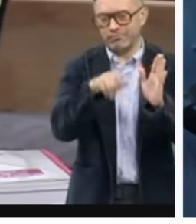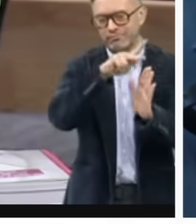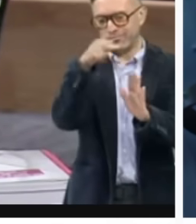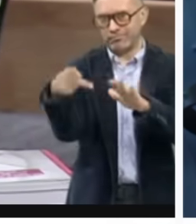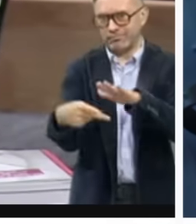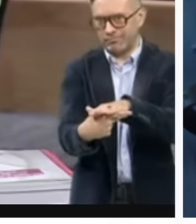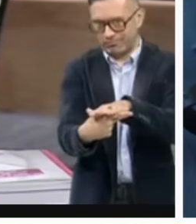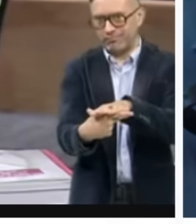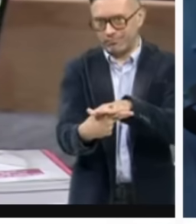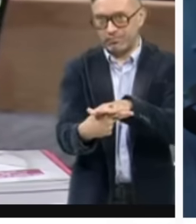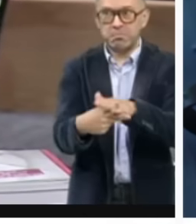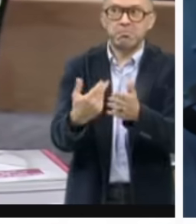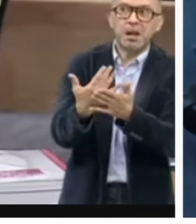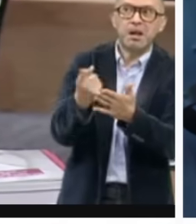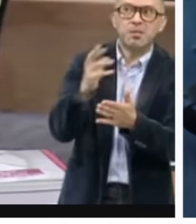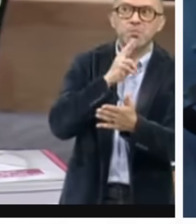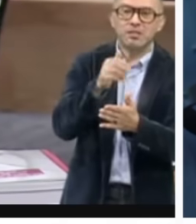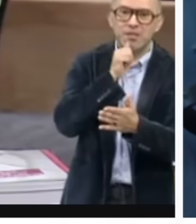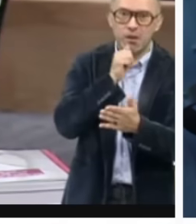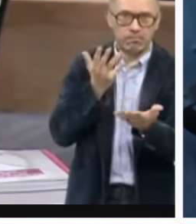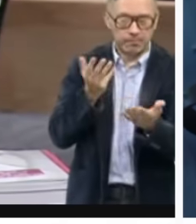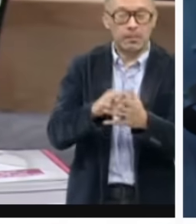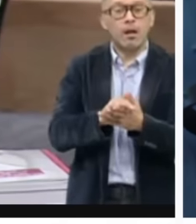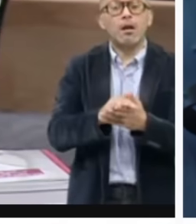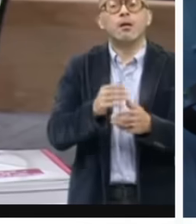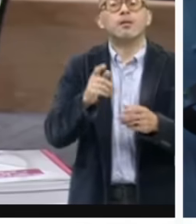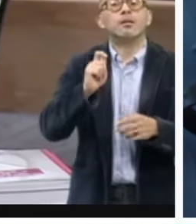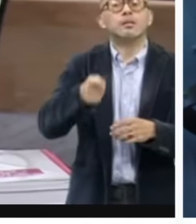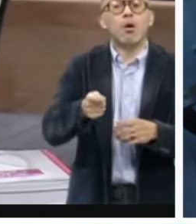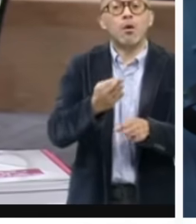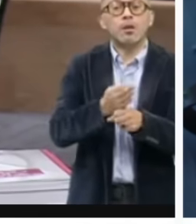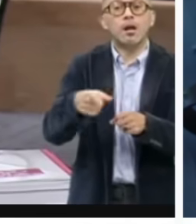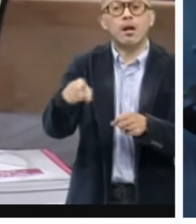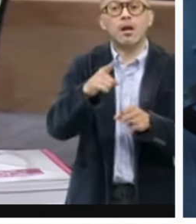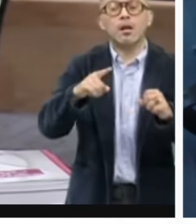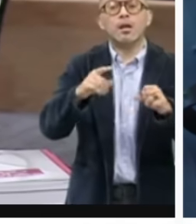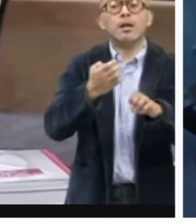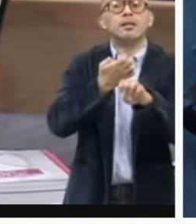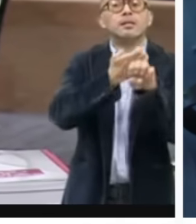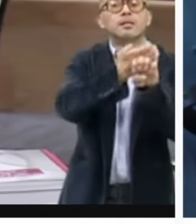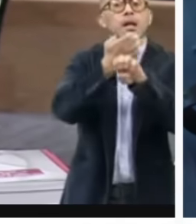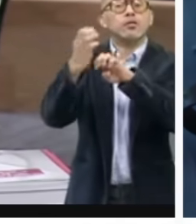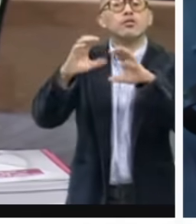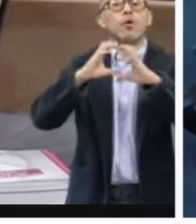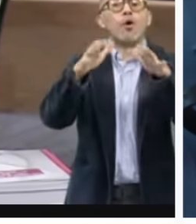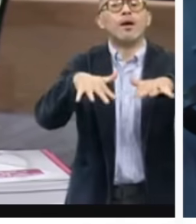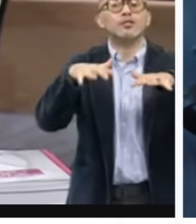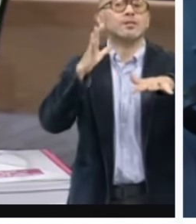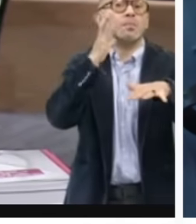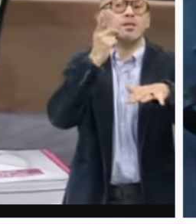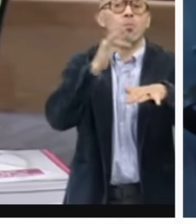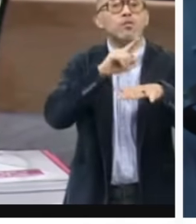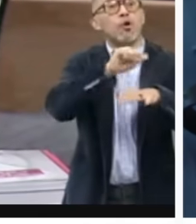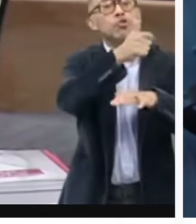es que nadie puede estar por encima de las atribuciones de los congresos locales. Creo que este Consejo General tiene